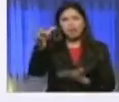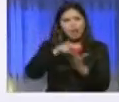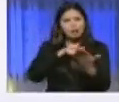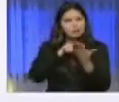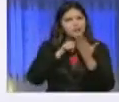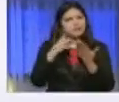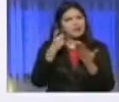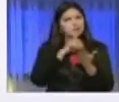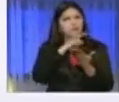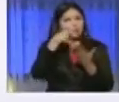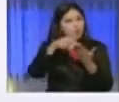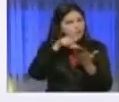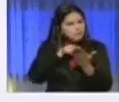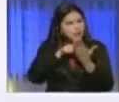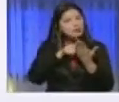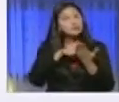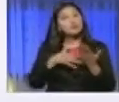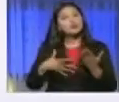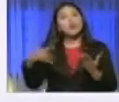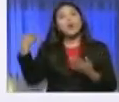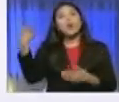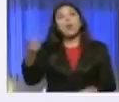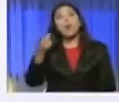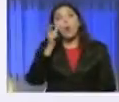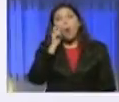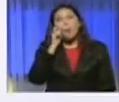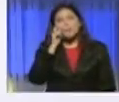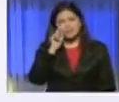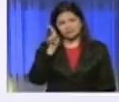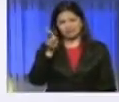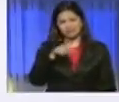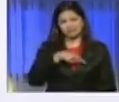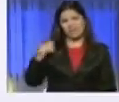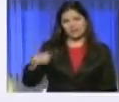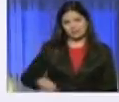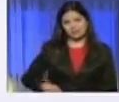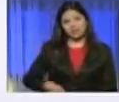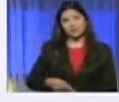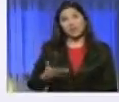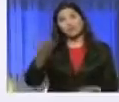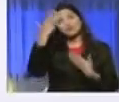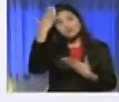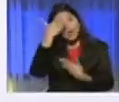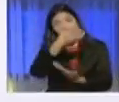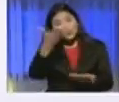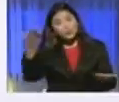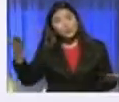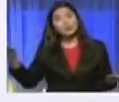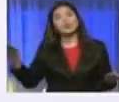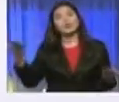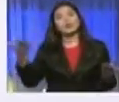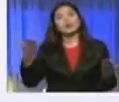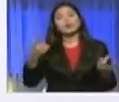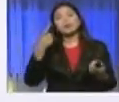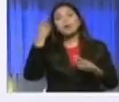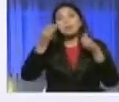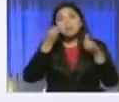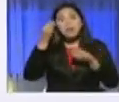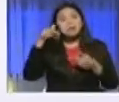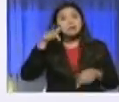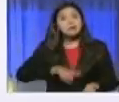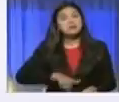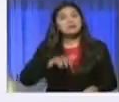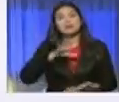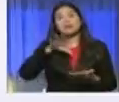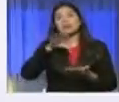¿no? Yo quisiera que el compañero Su Chin Chen también nos diera un saludo, nos diera su apreciación del